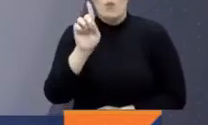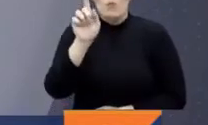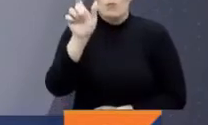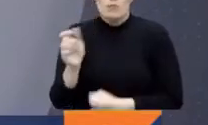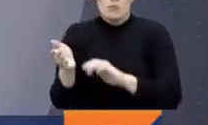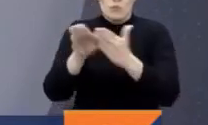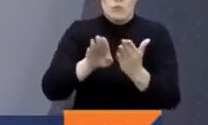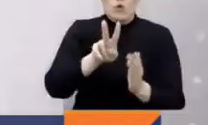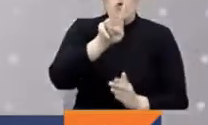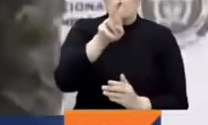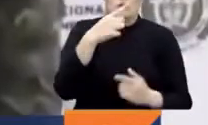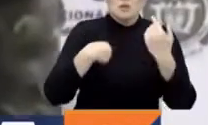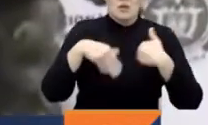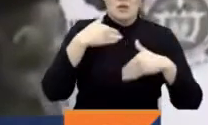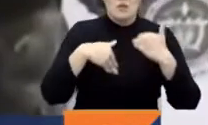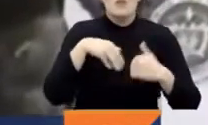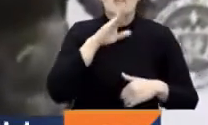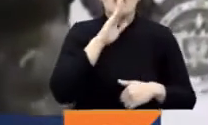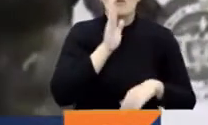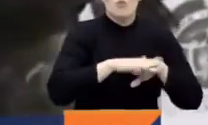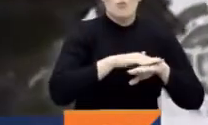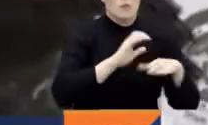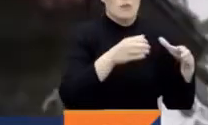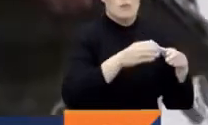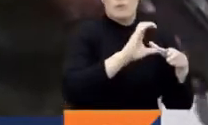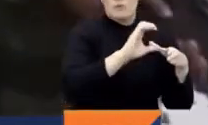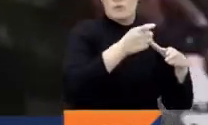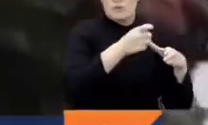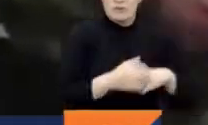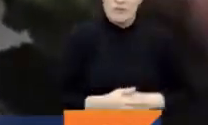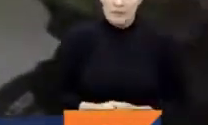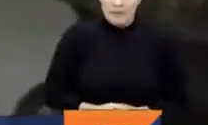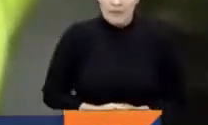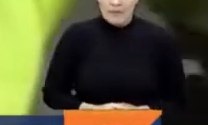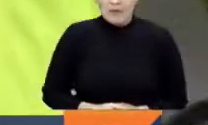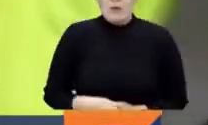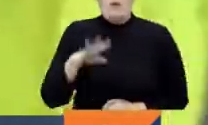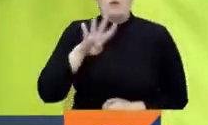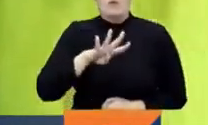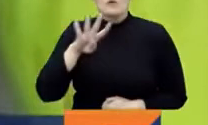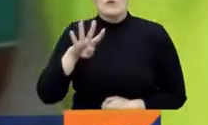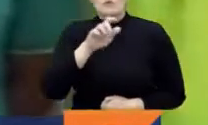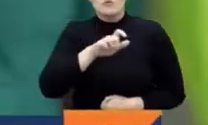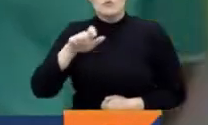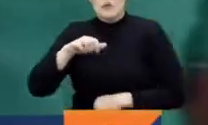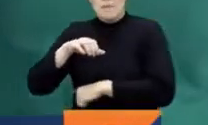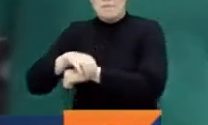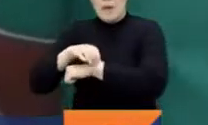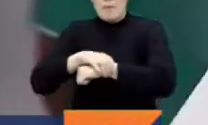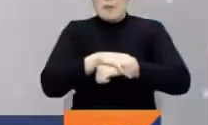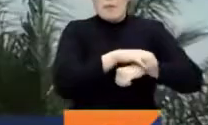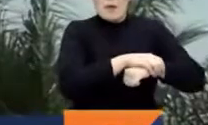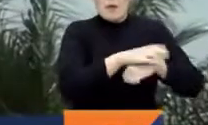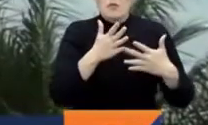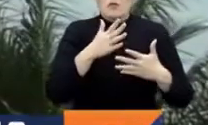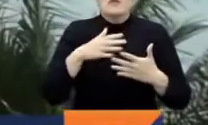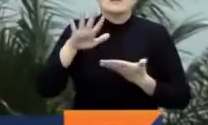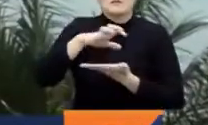Golfo sería el responsable. 44 integrantes del mismo grupo delincuencial fueron capturados en Santander.